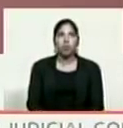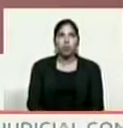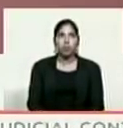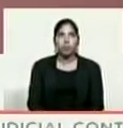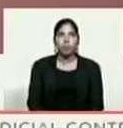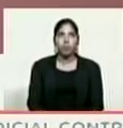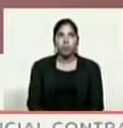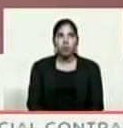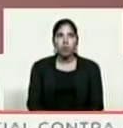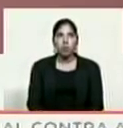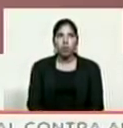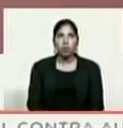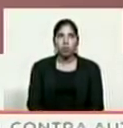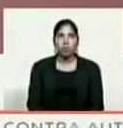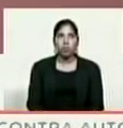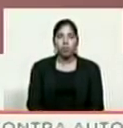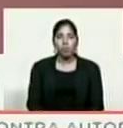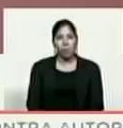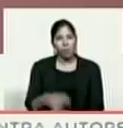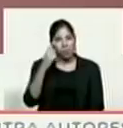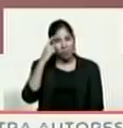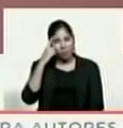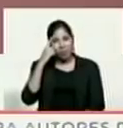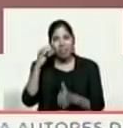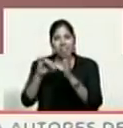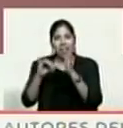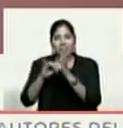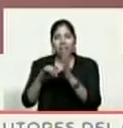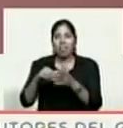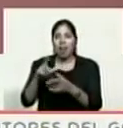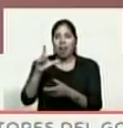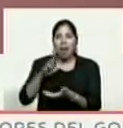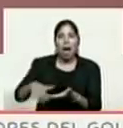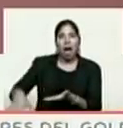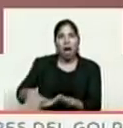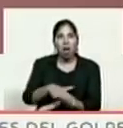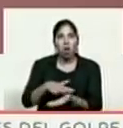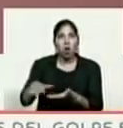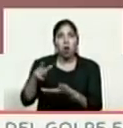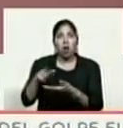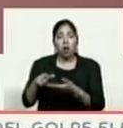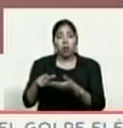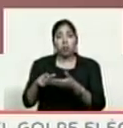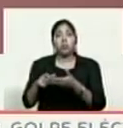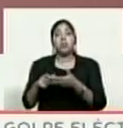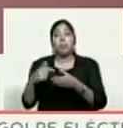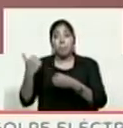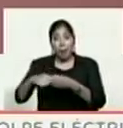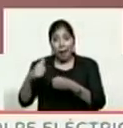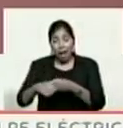Energizaron toda la costa oriental del lago, energizaron toda el área metropolitana de la zona occidental, o sea, Maracaibo.